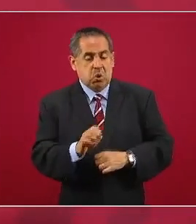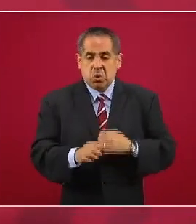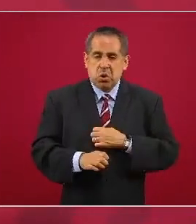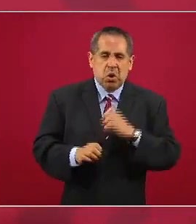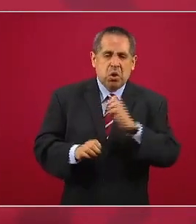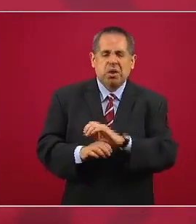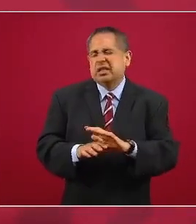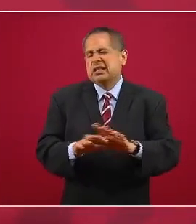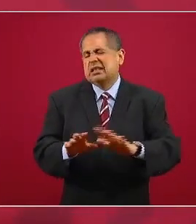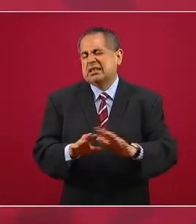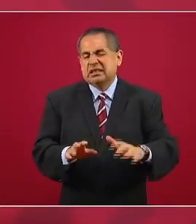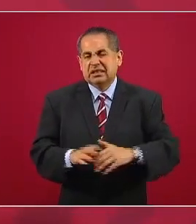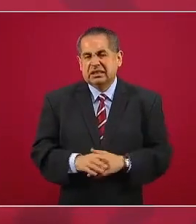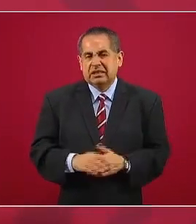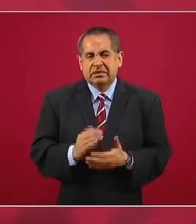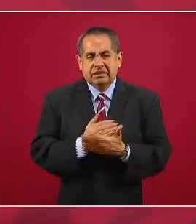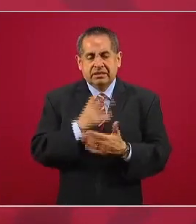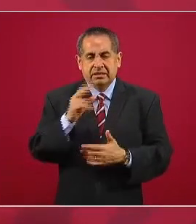y que